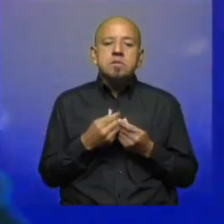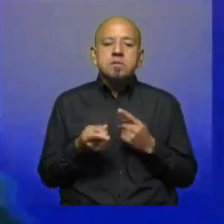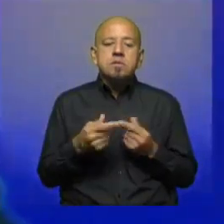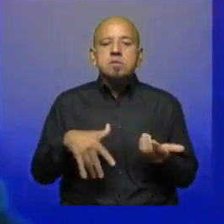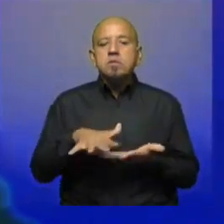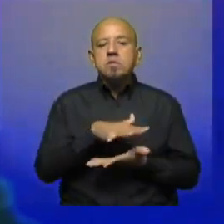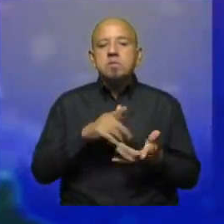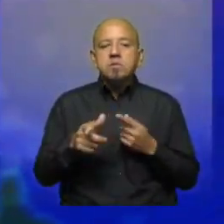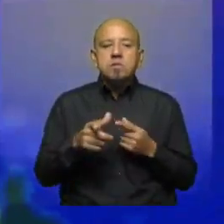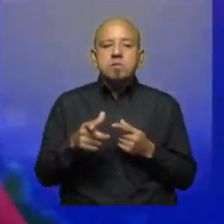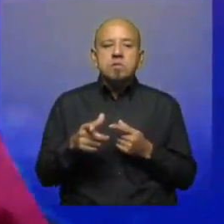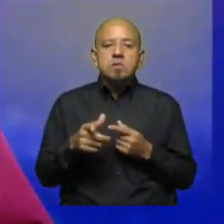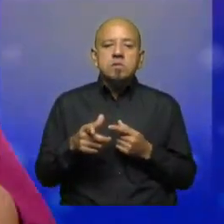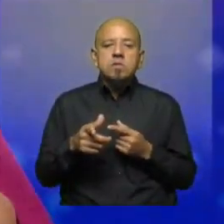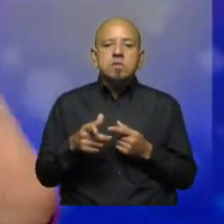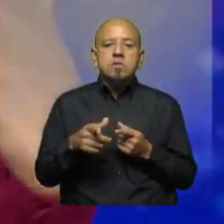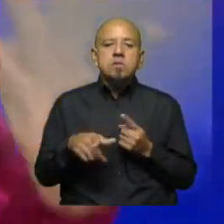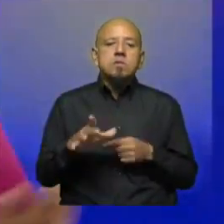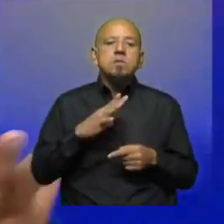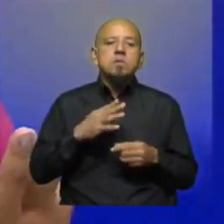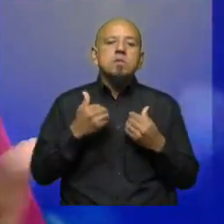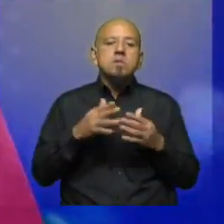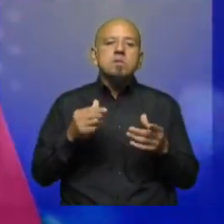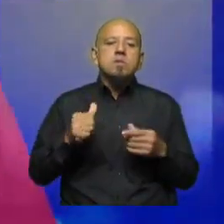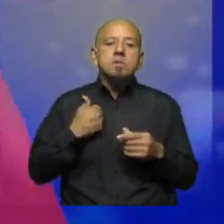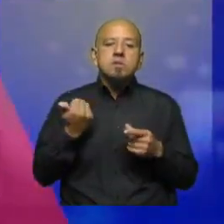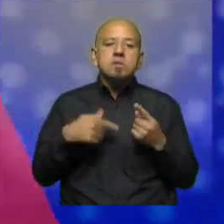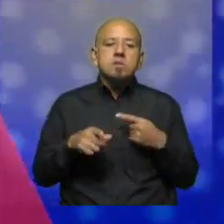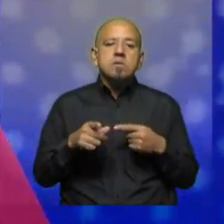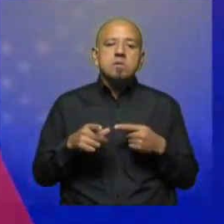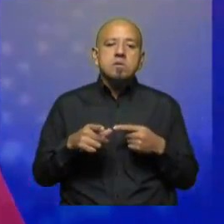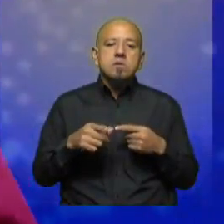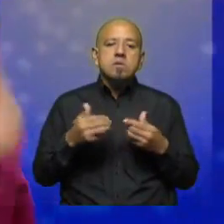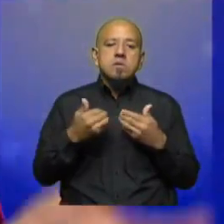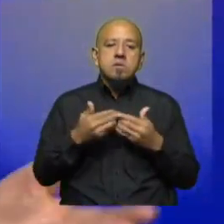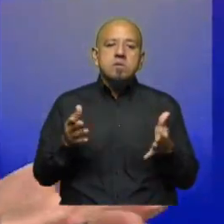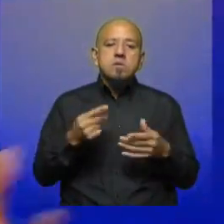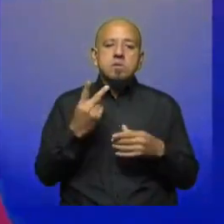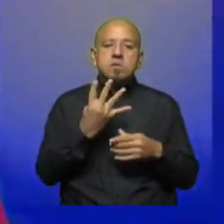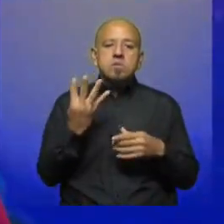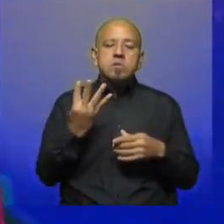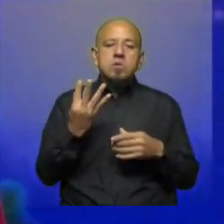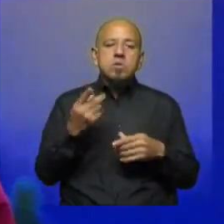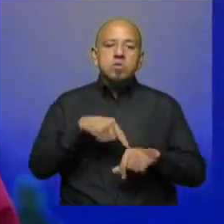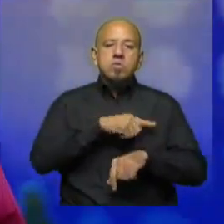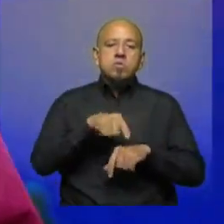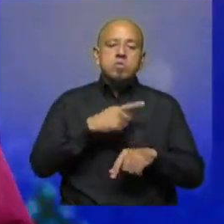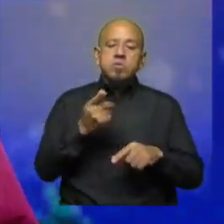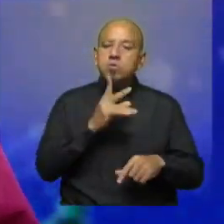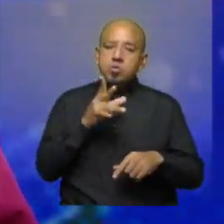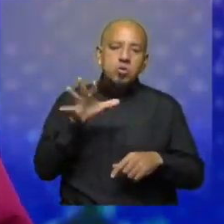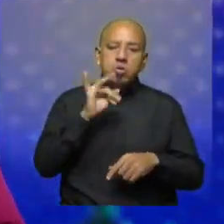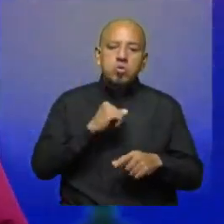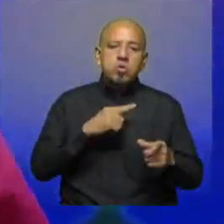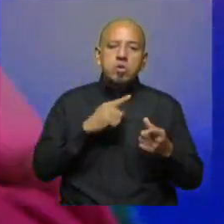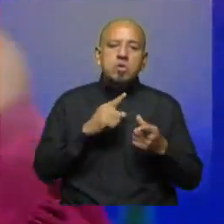que creo que está bueno como para empezar a aprovechar. Es un lugar que está abierto a las 24 horas, los 365 días